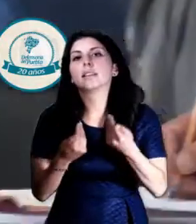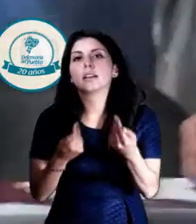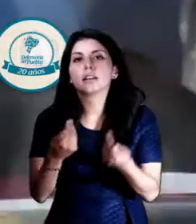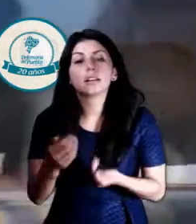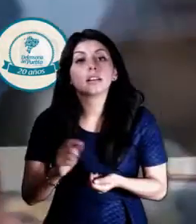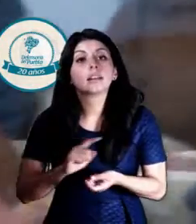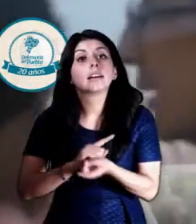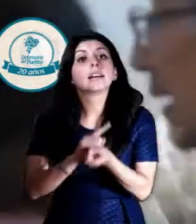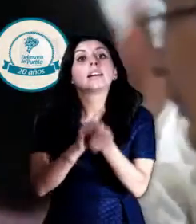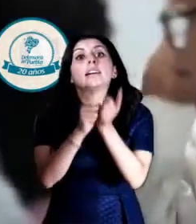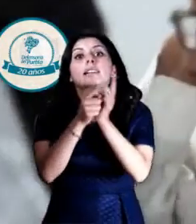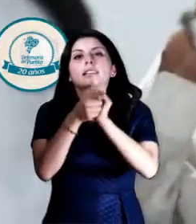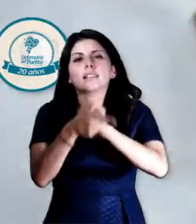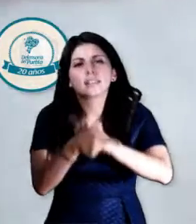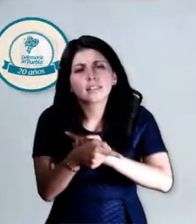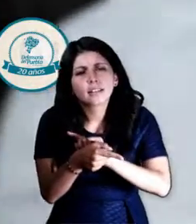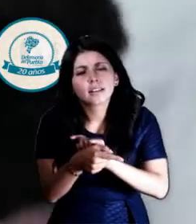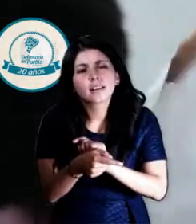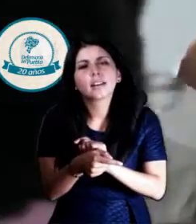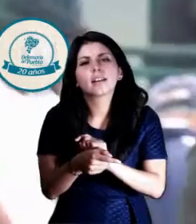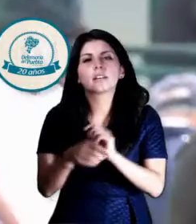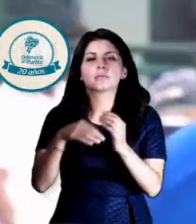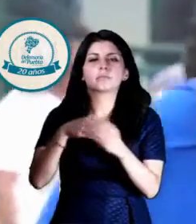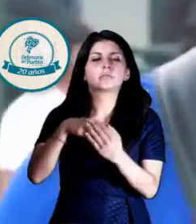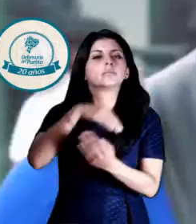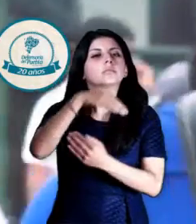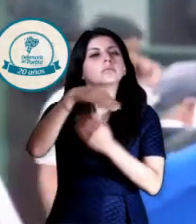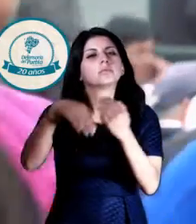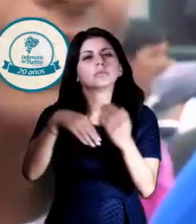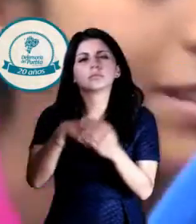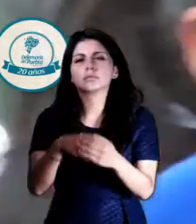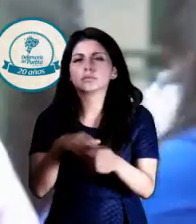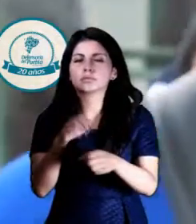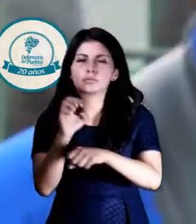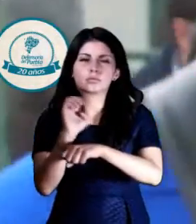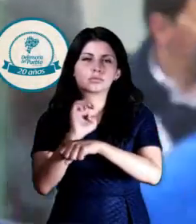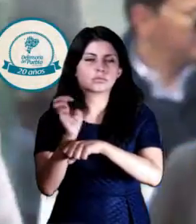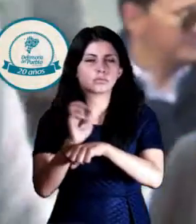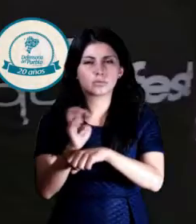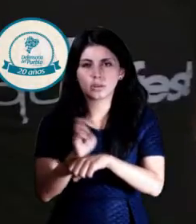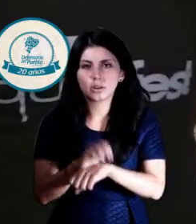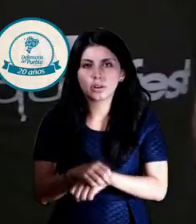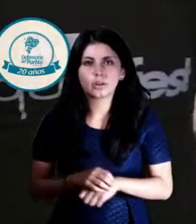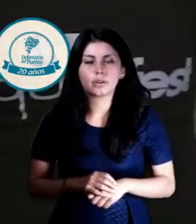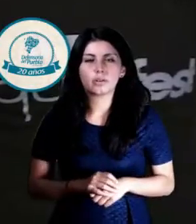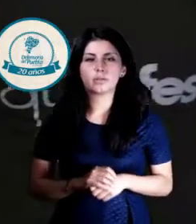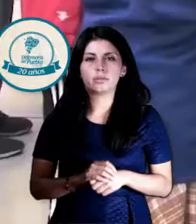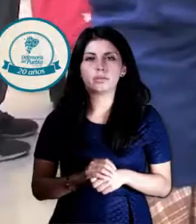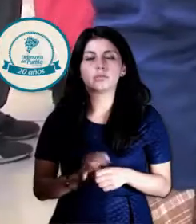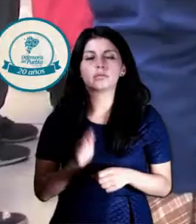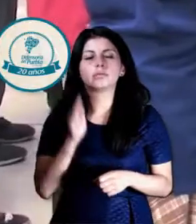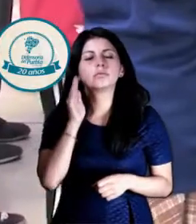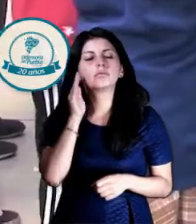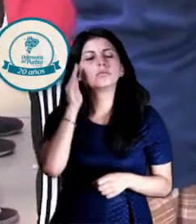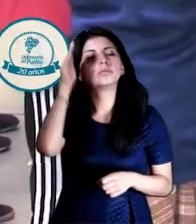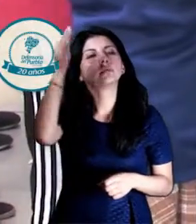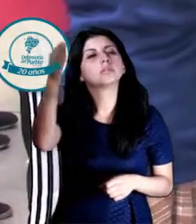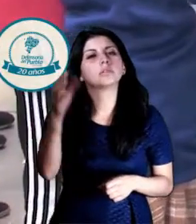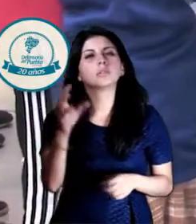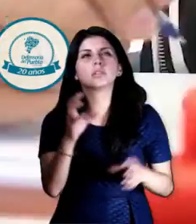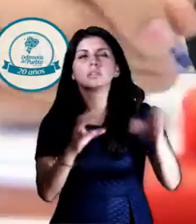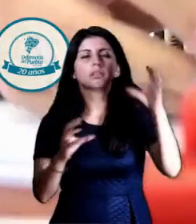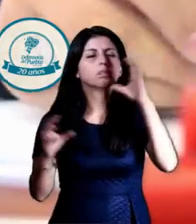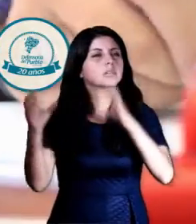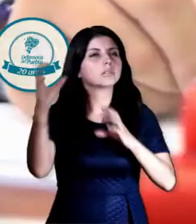de la persuasión para observar y guiar al poder y a la sociedad desde la pedagogía y ética de los